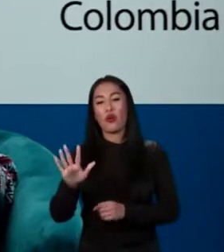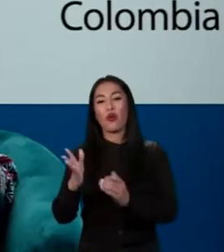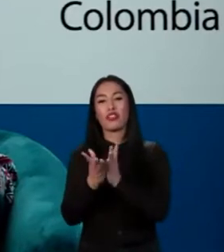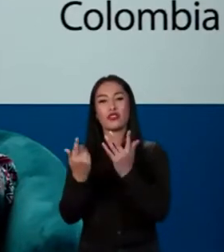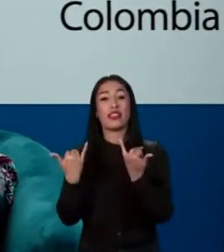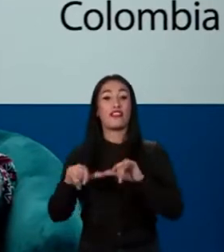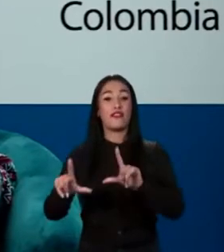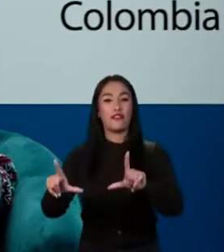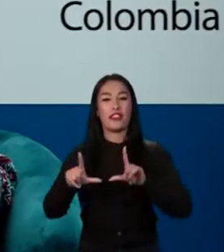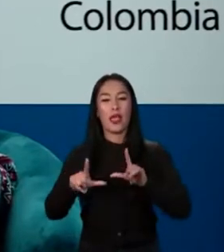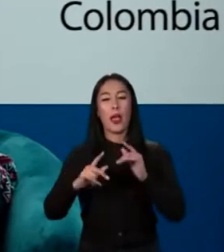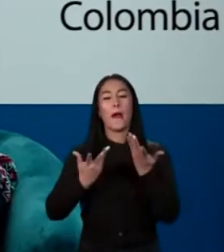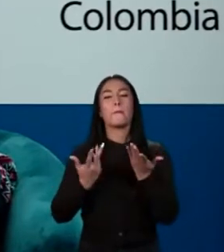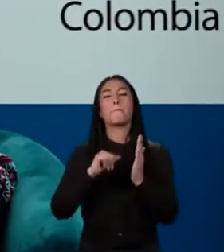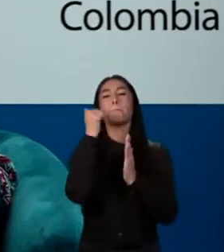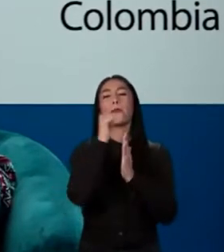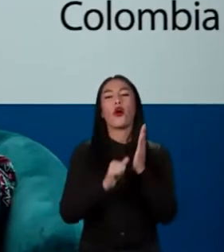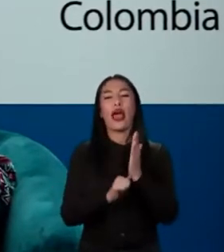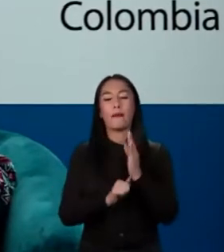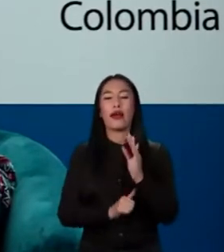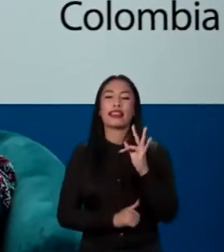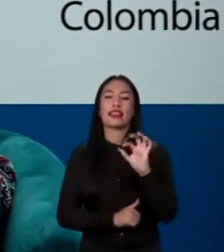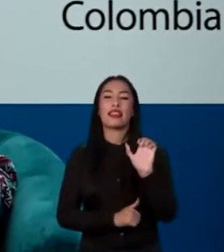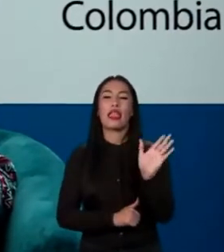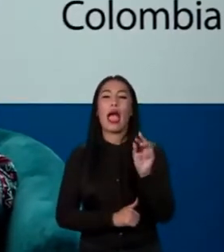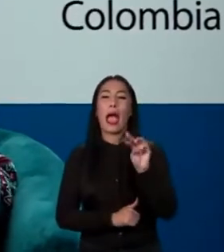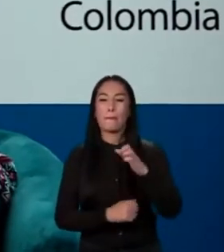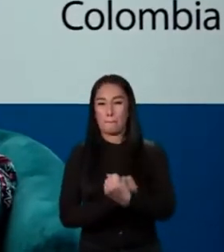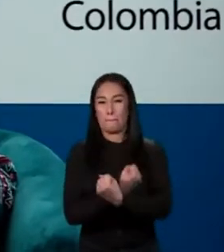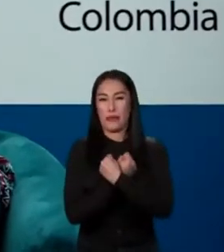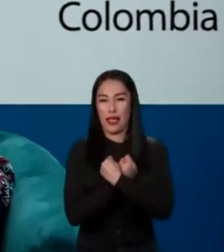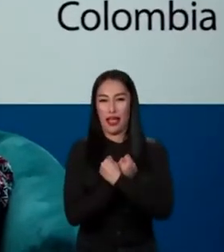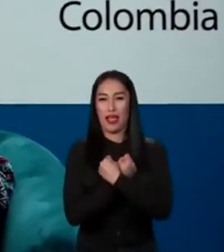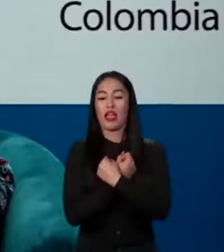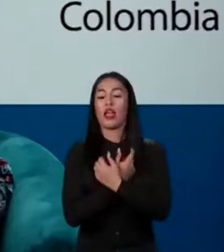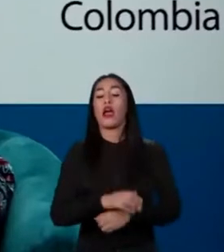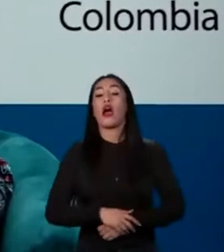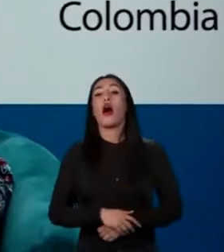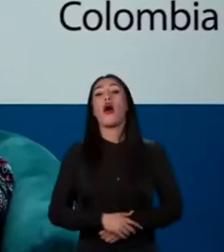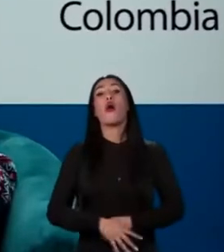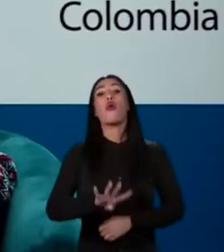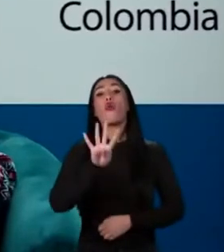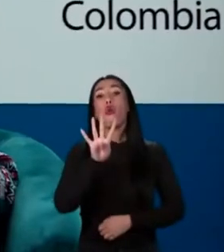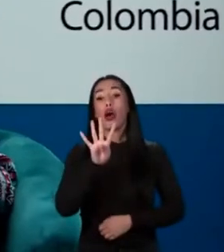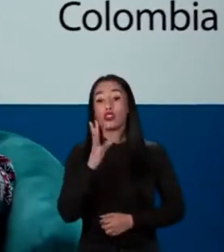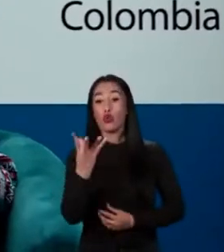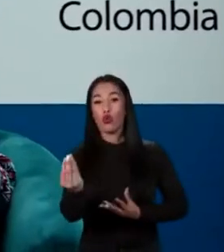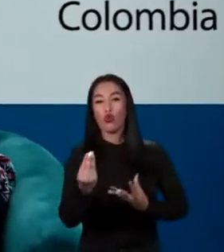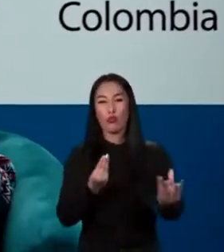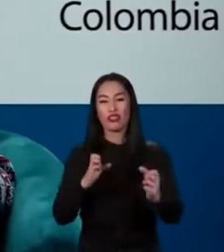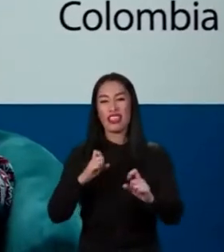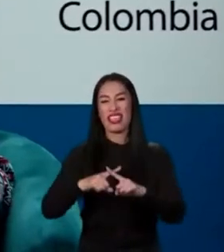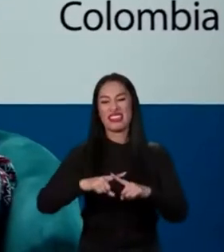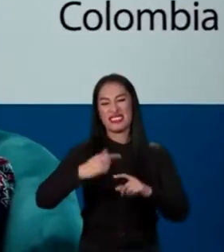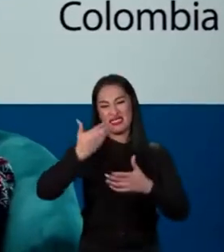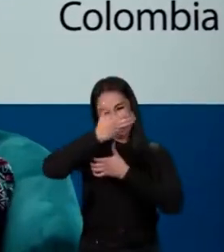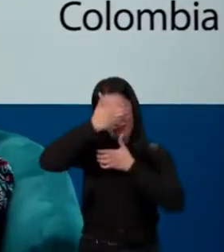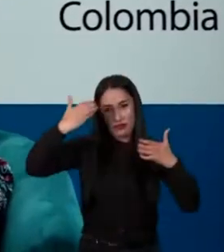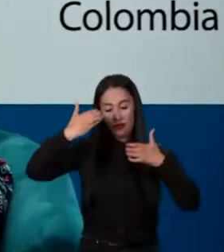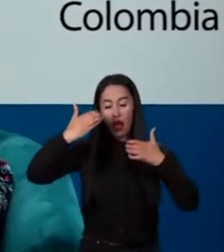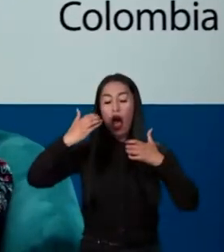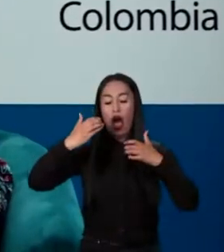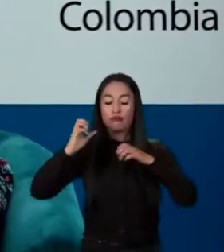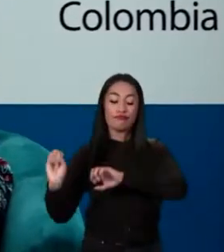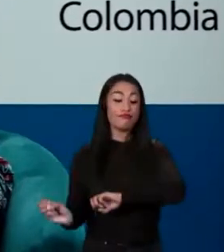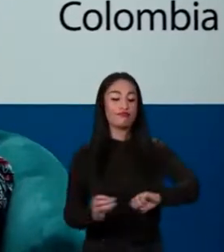pama trabajando con cuatro frentes desmovilizados de la guerrilla formando cooperativas en esa